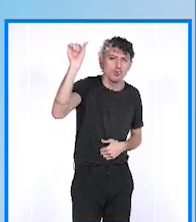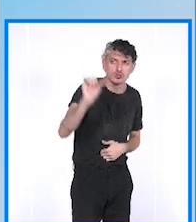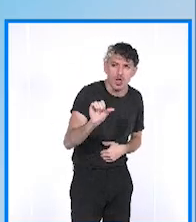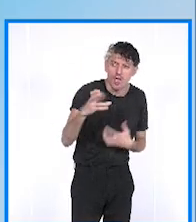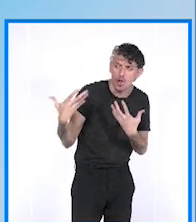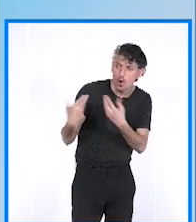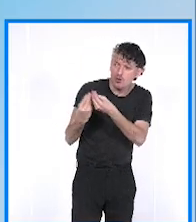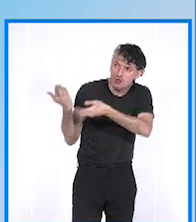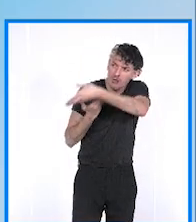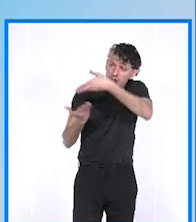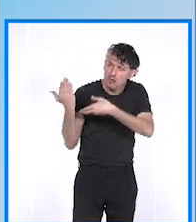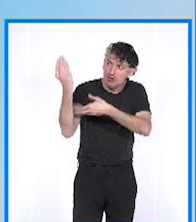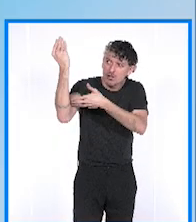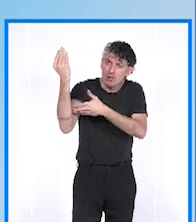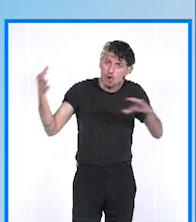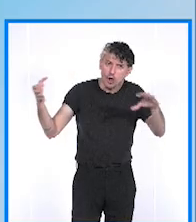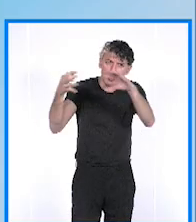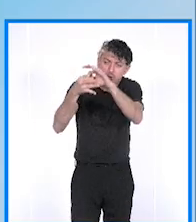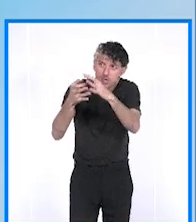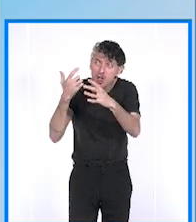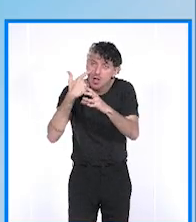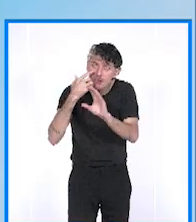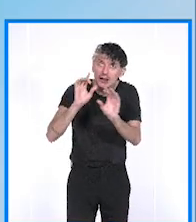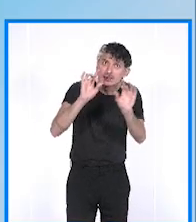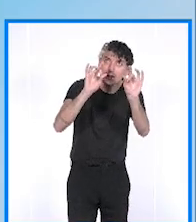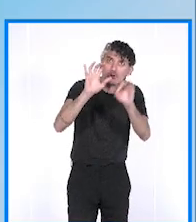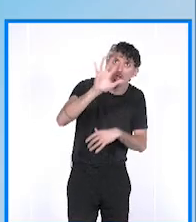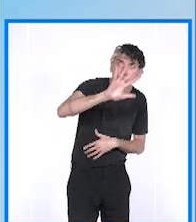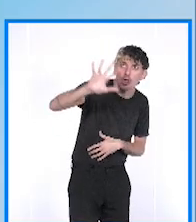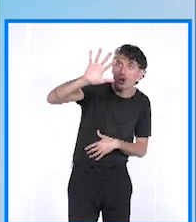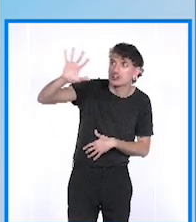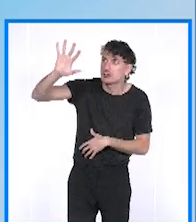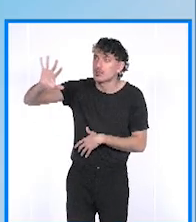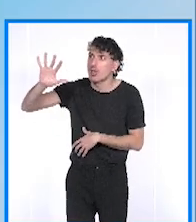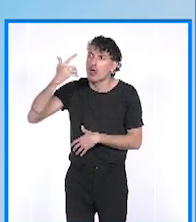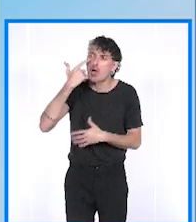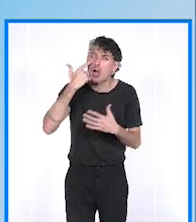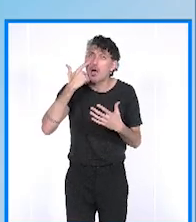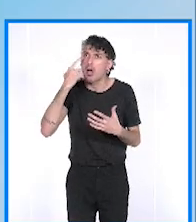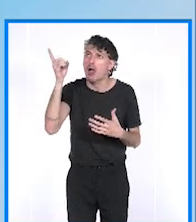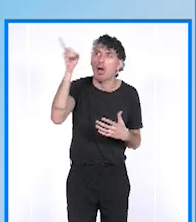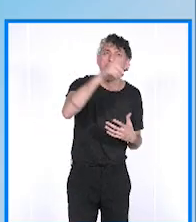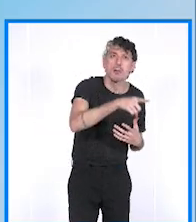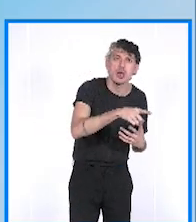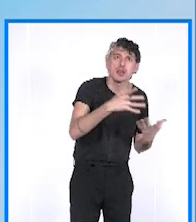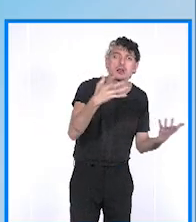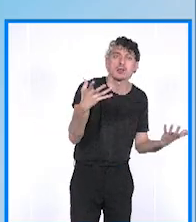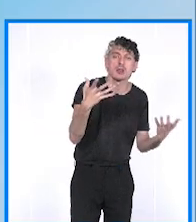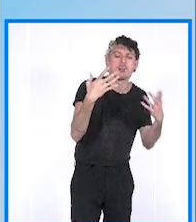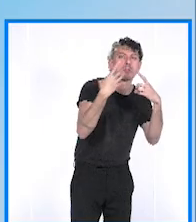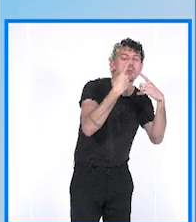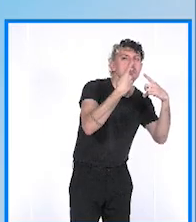específico de de bueno tomar las diferentes territorios en los que estábamos trabajando y ver eh más allá un poco de las